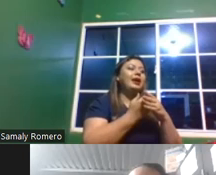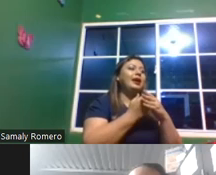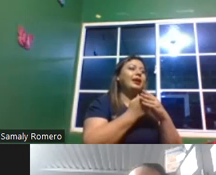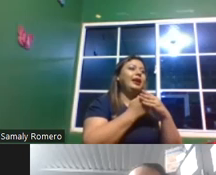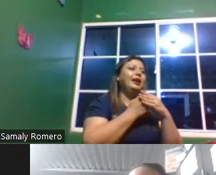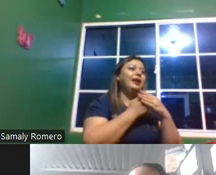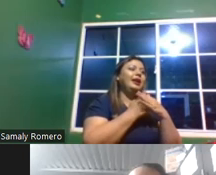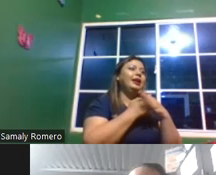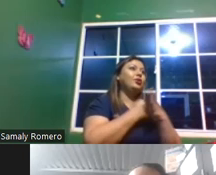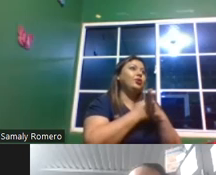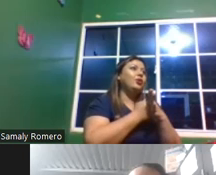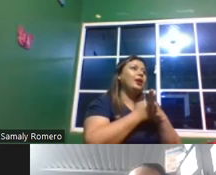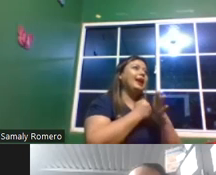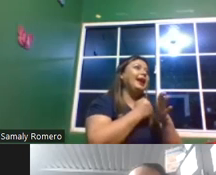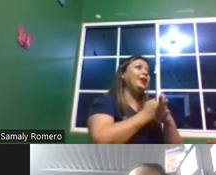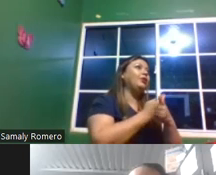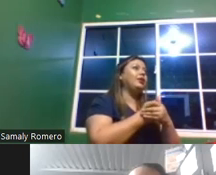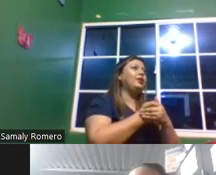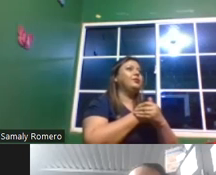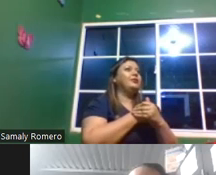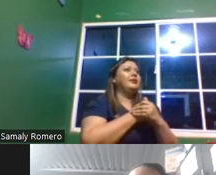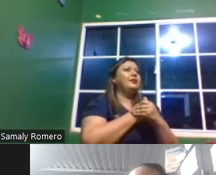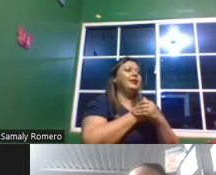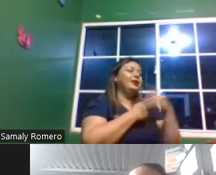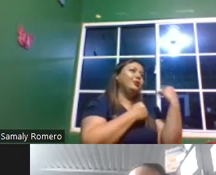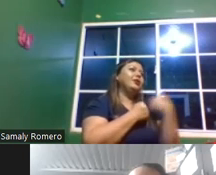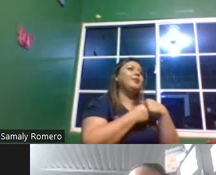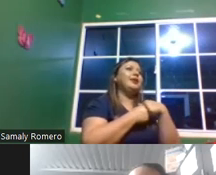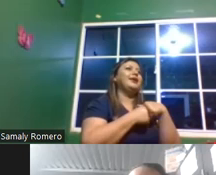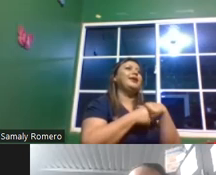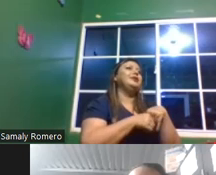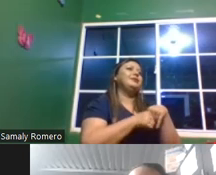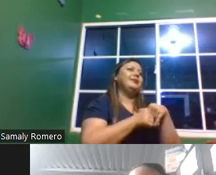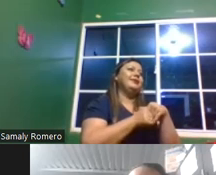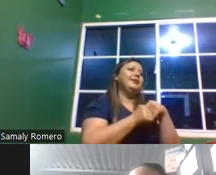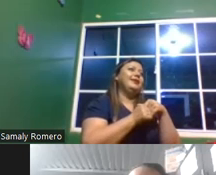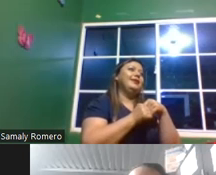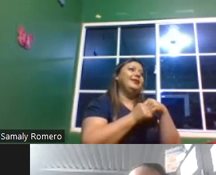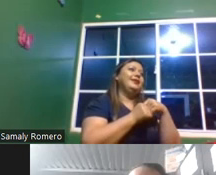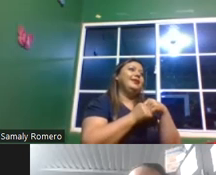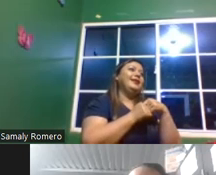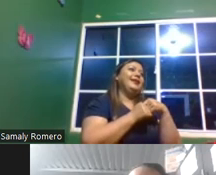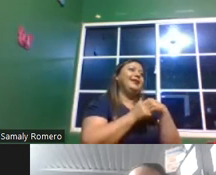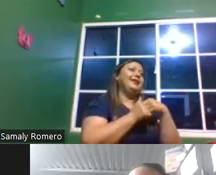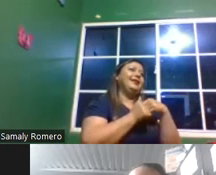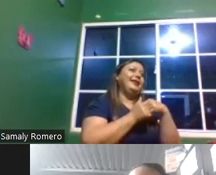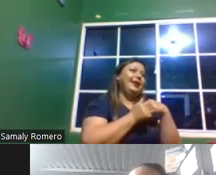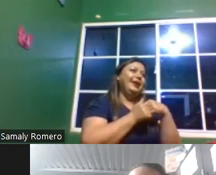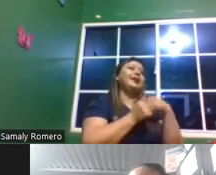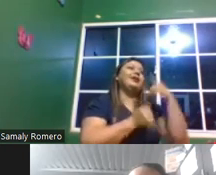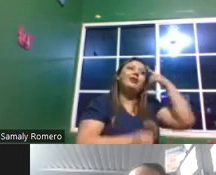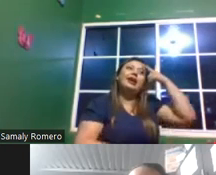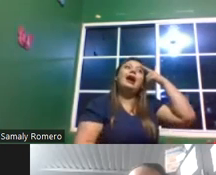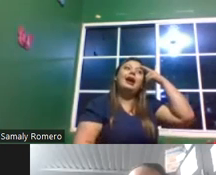las estrategias en acciones. Tiene razón. La toma de decisiones dependen de los datos, del proceso y de los resultados. Perfectamente.